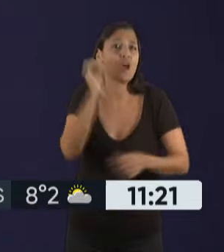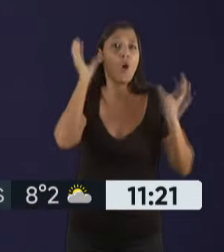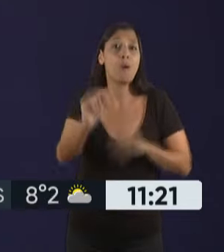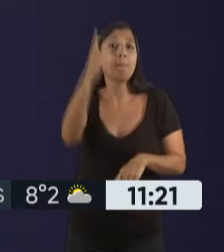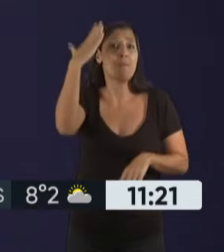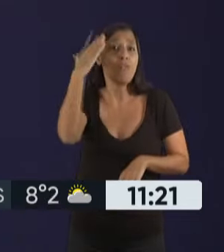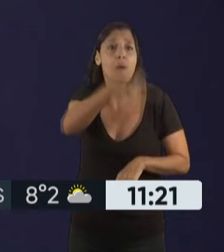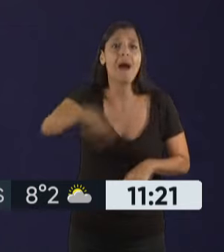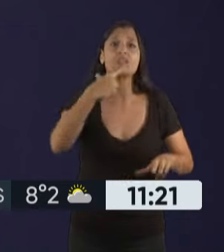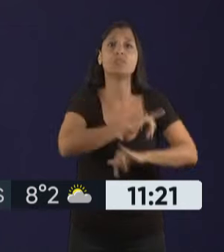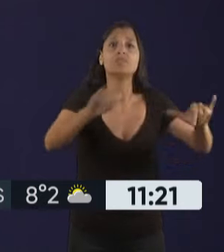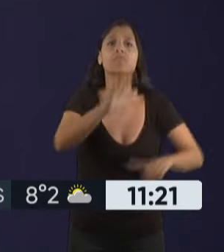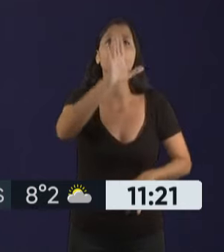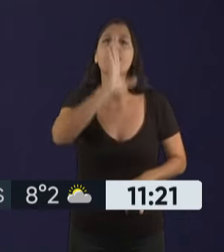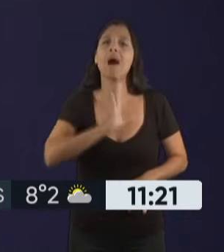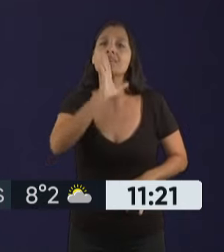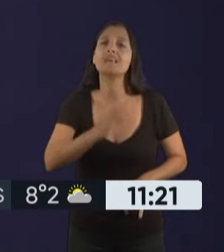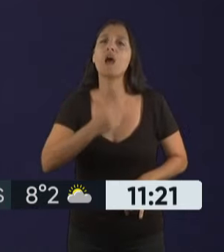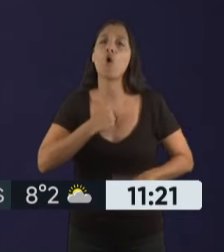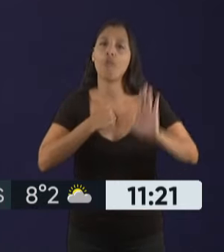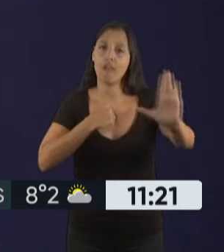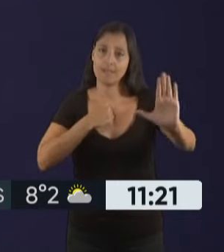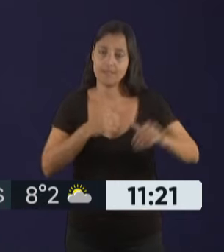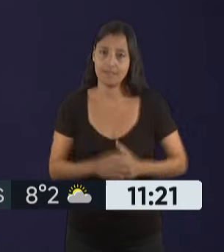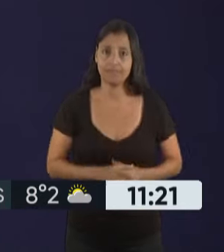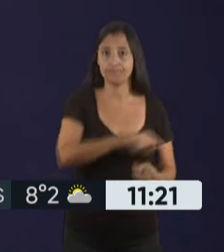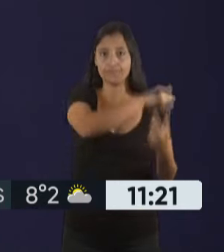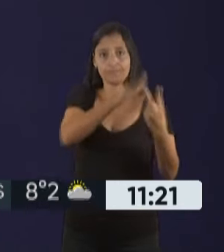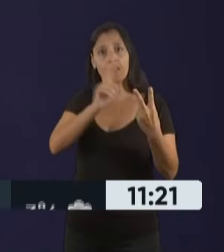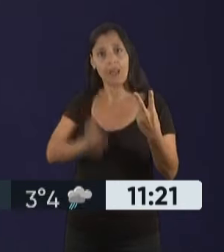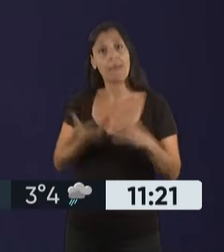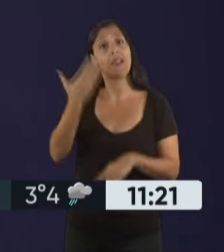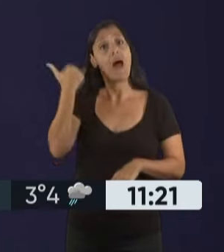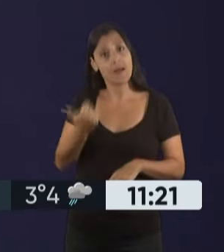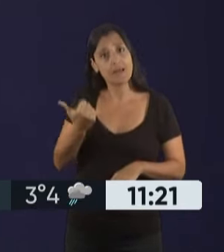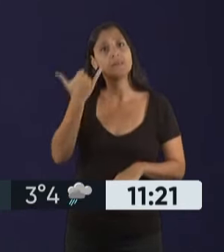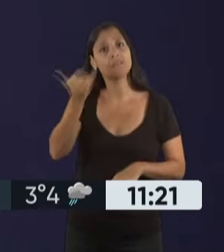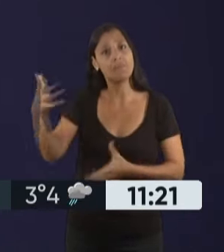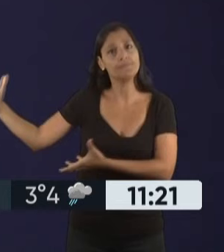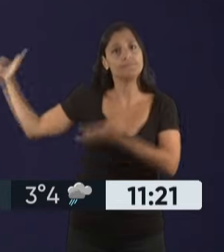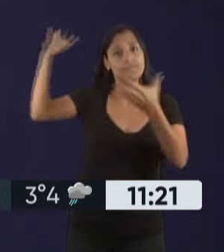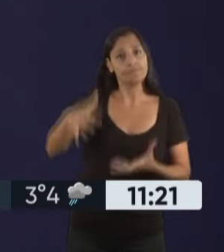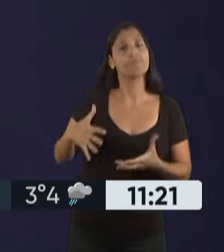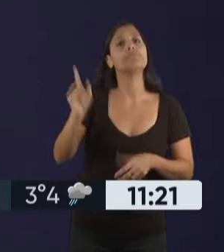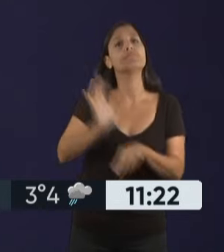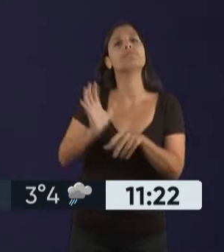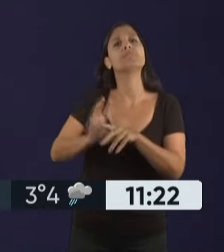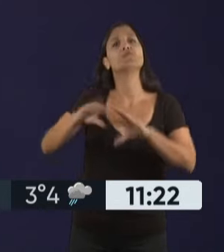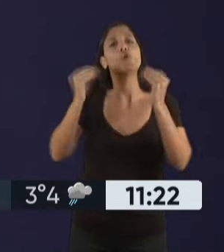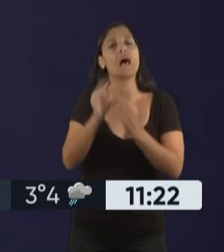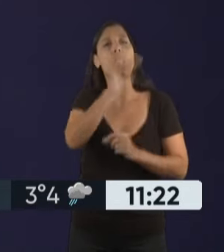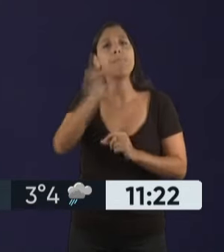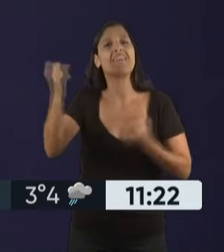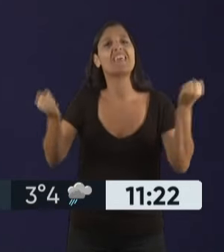paciencia y confianza en otro orden de cosas Ayer arribaron 22 camionetas